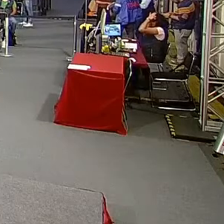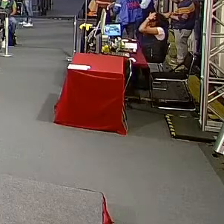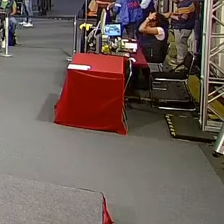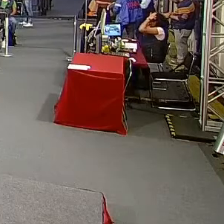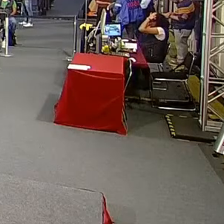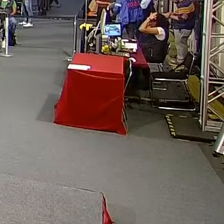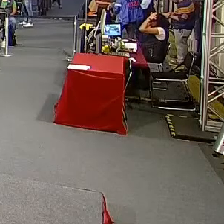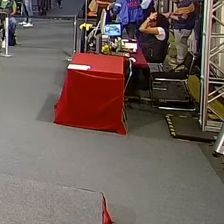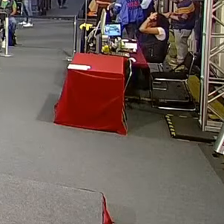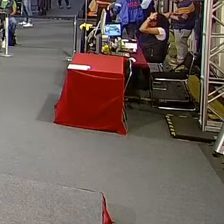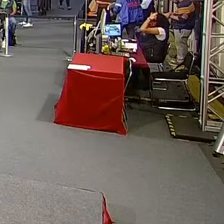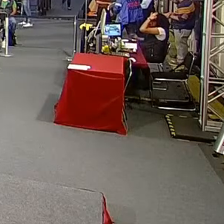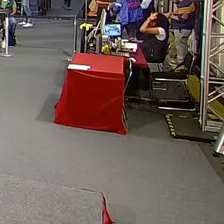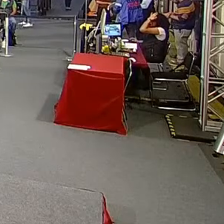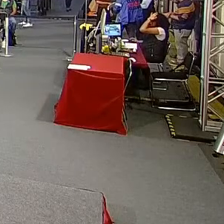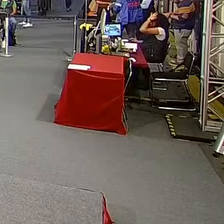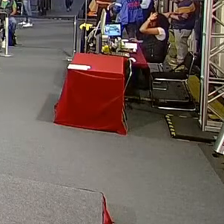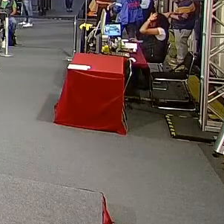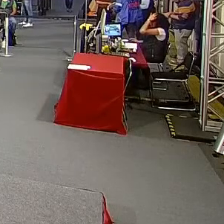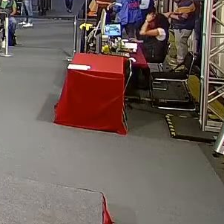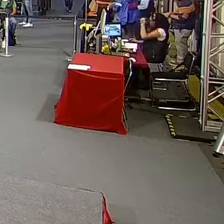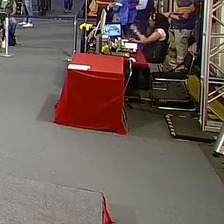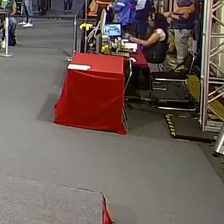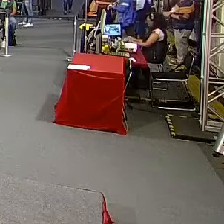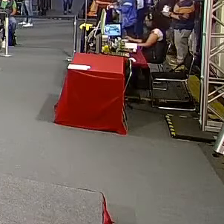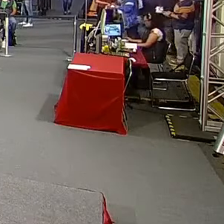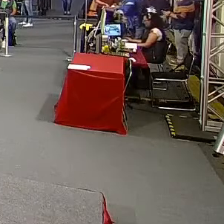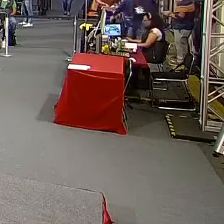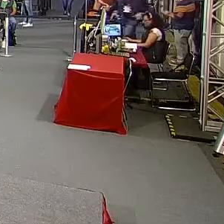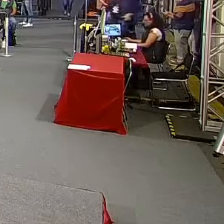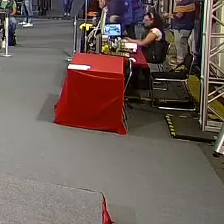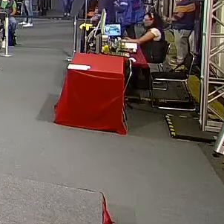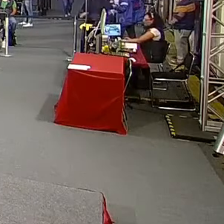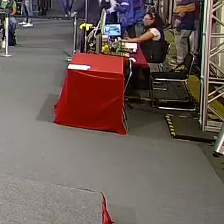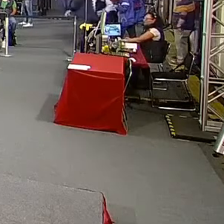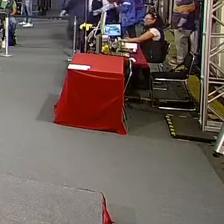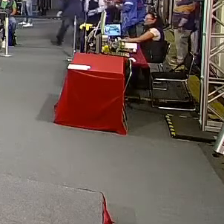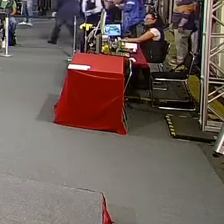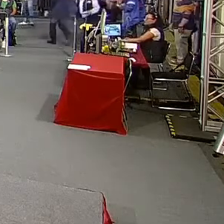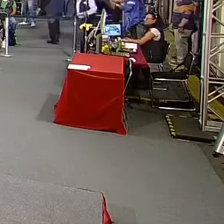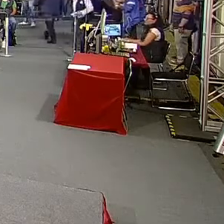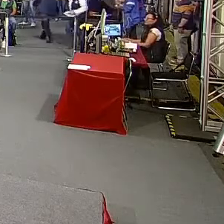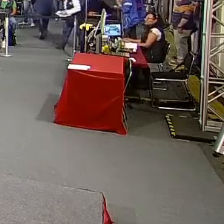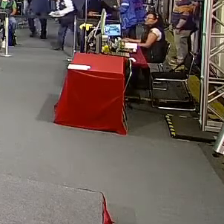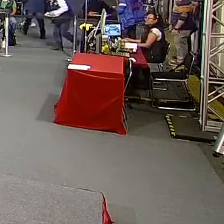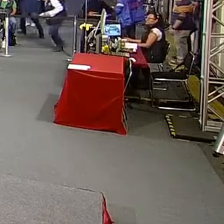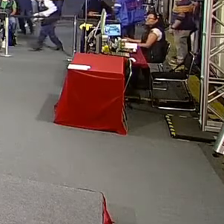Ay, que lo gusta, carnal. Muy buenas noches.